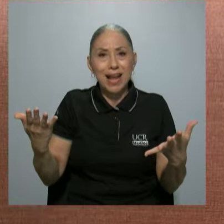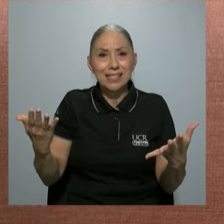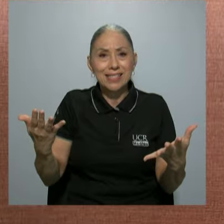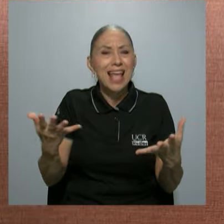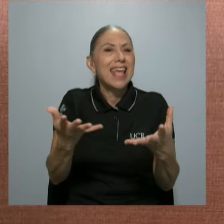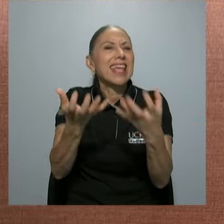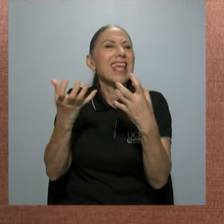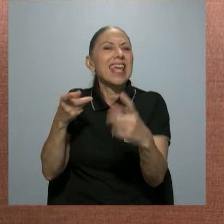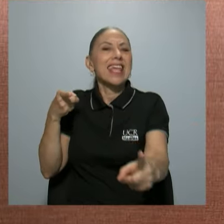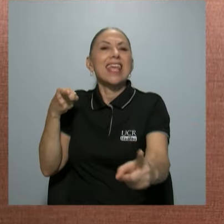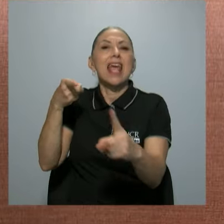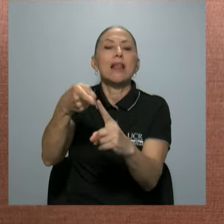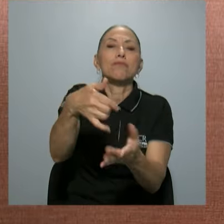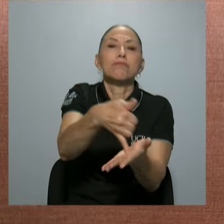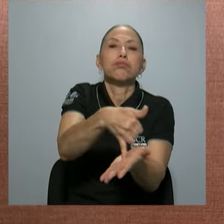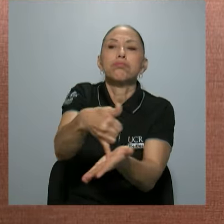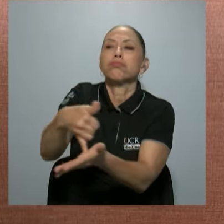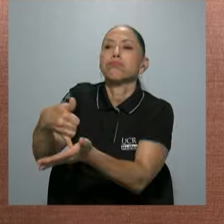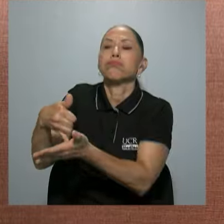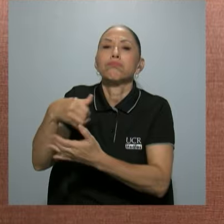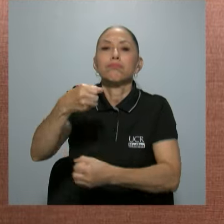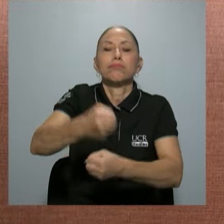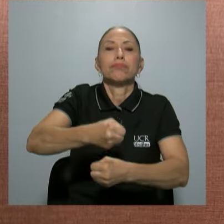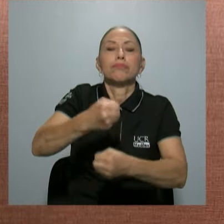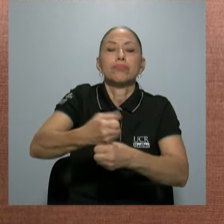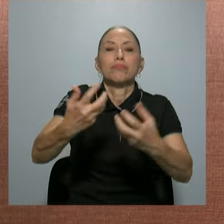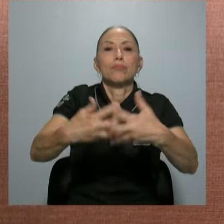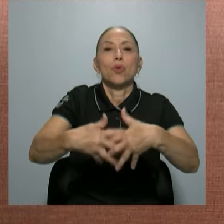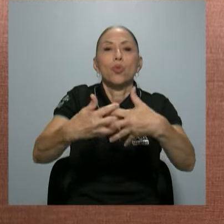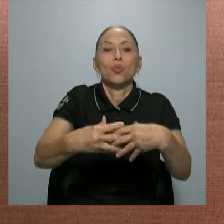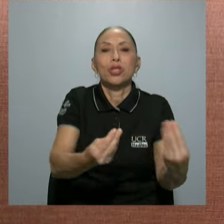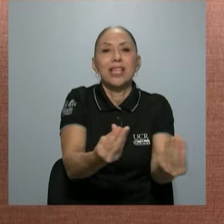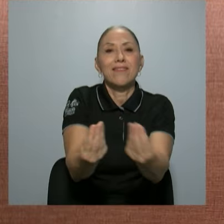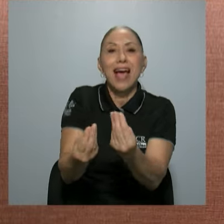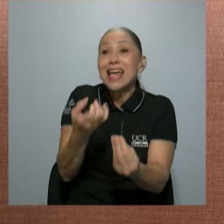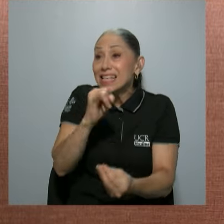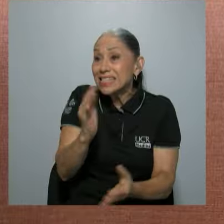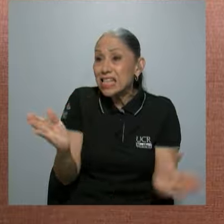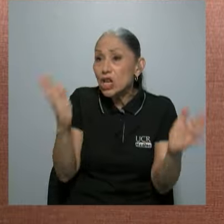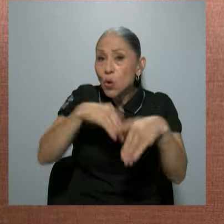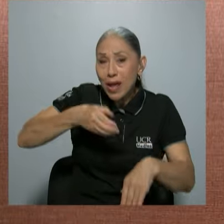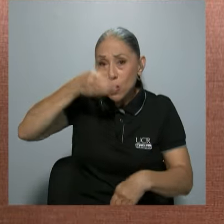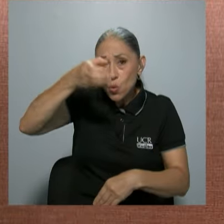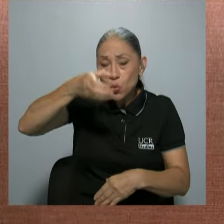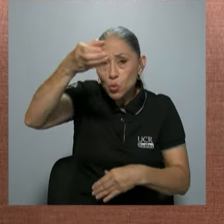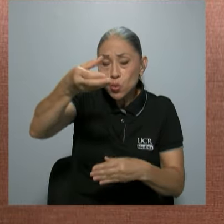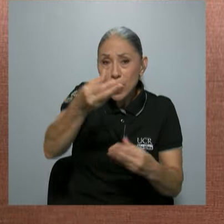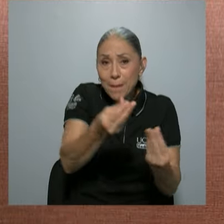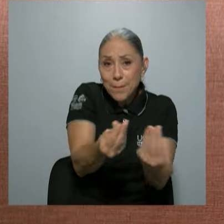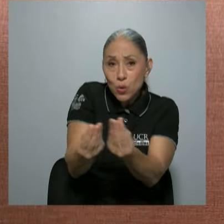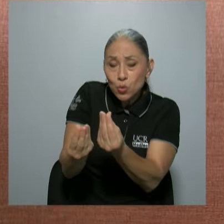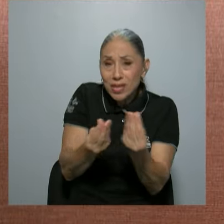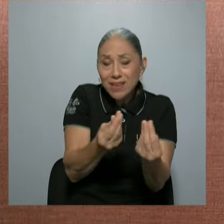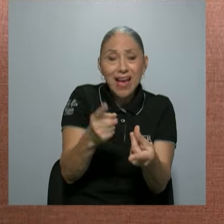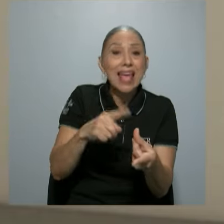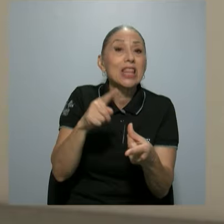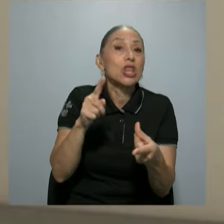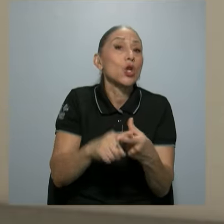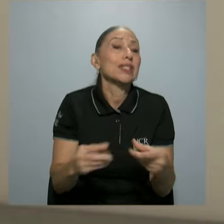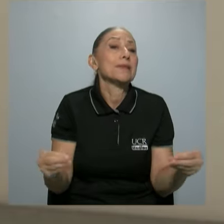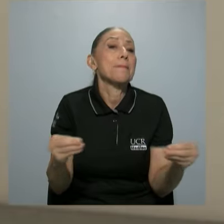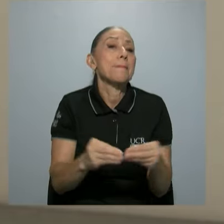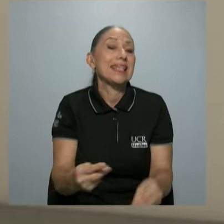desmantelar la cultura productiva. Si no hay cultura productiva, el costo de la vida